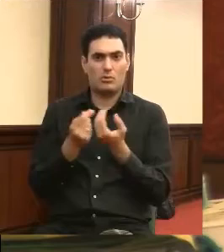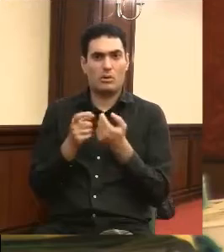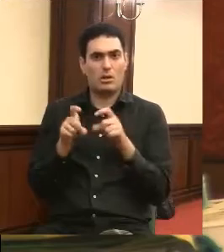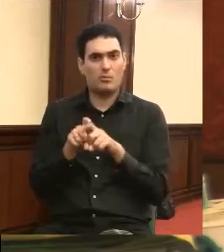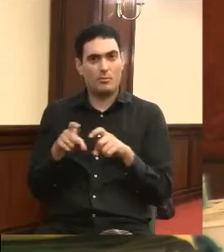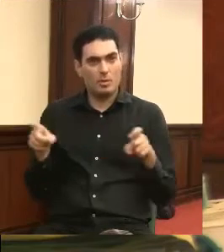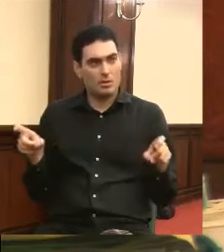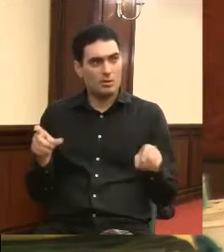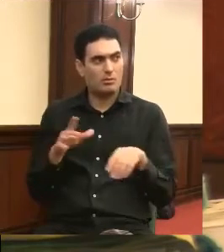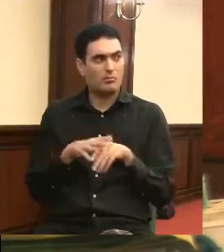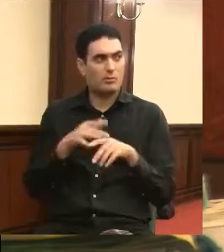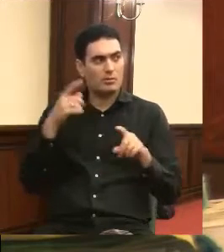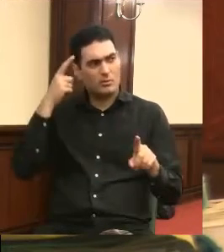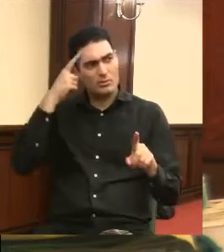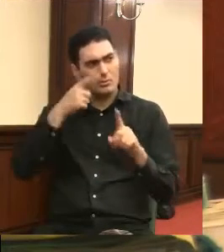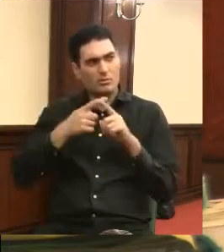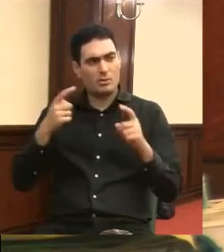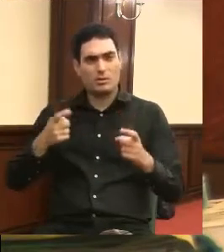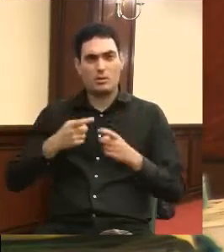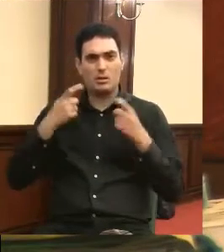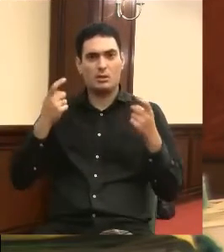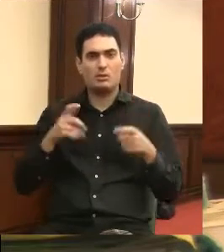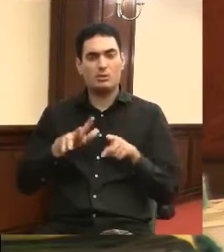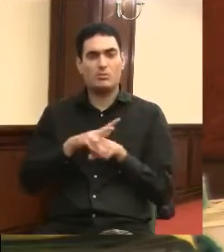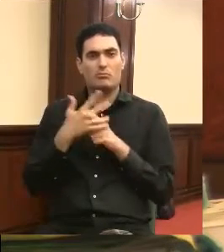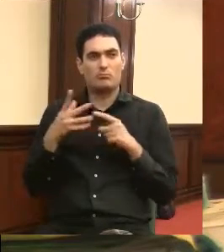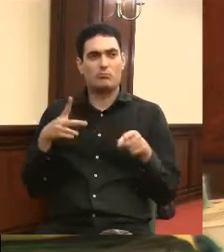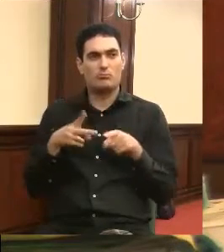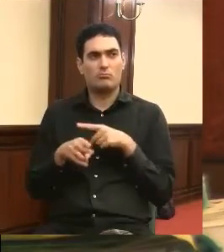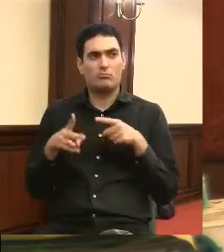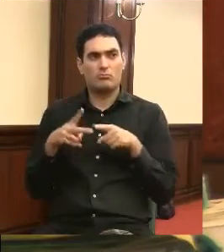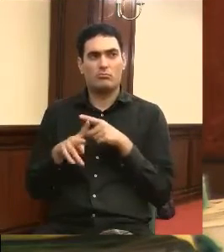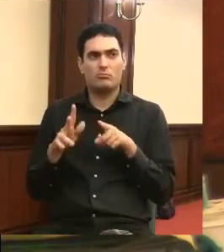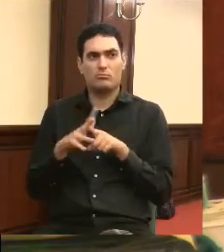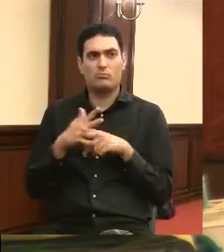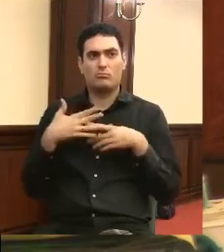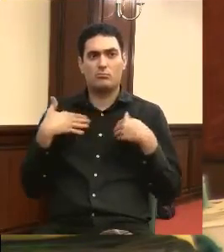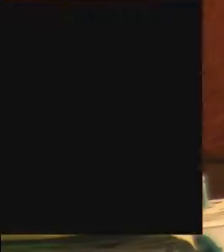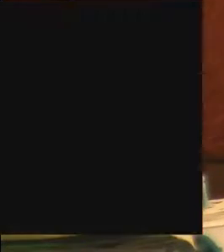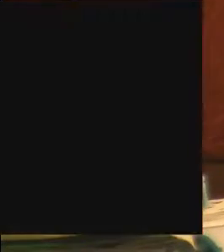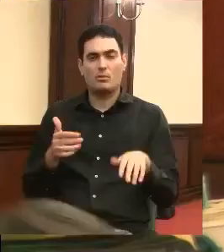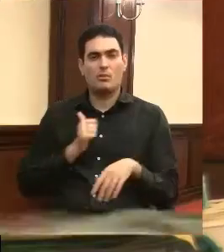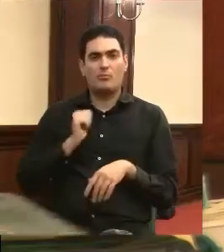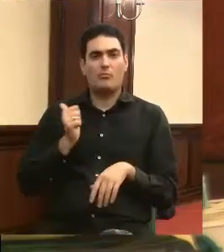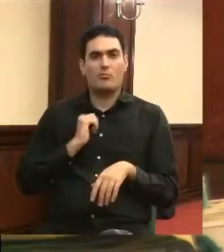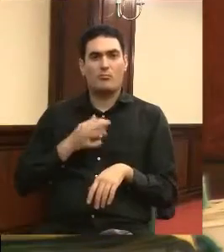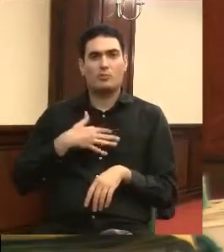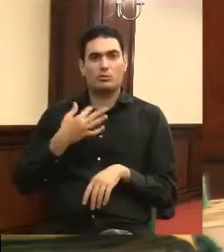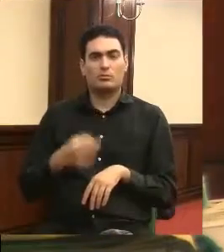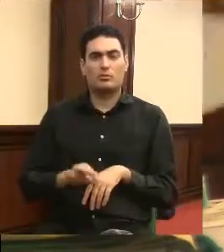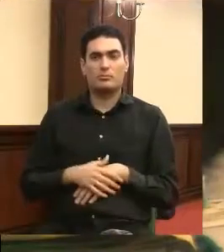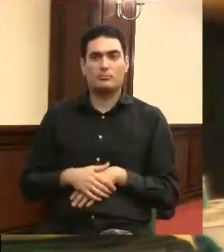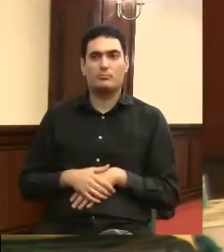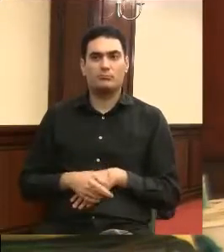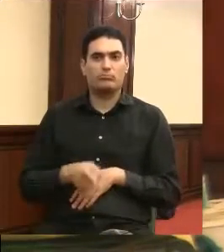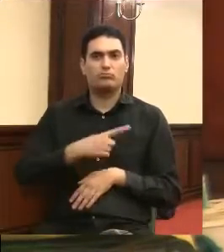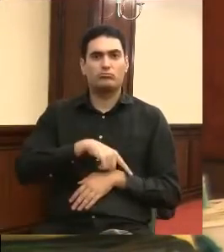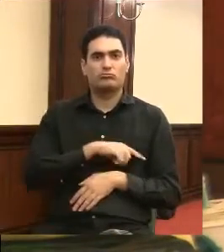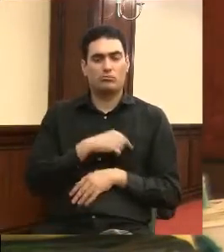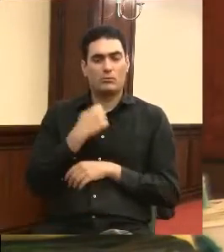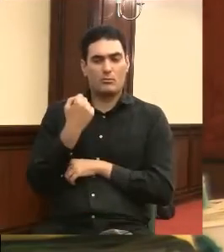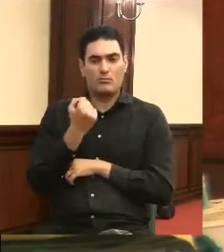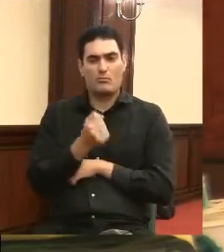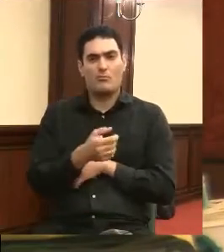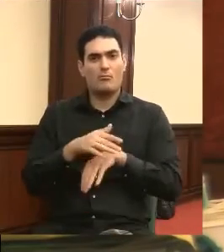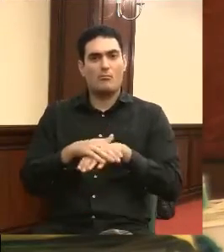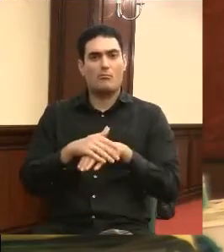por supuesto, mostrarnos disponibles para la intermediación con la empresa para intentar evitar en la medida de lo posible las situaciones y, en todo caso,